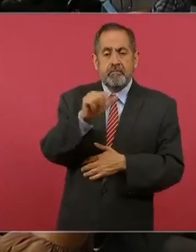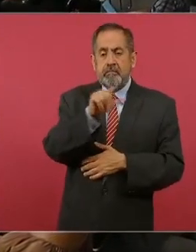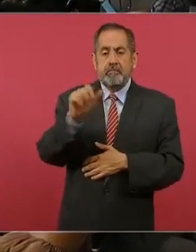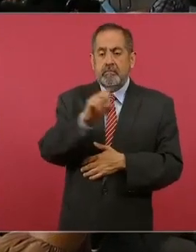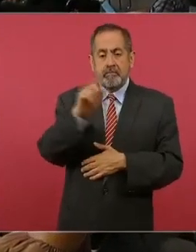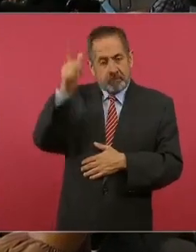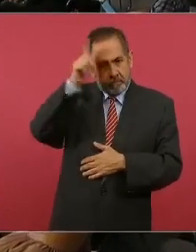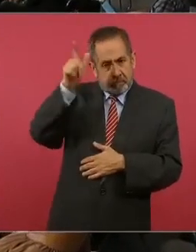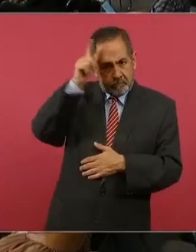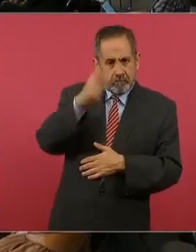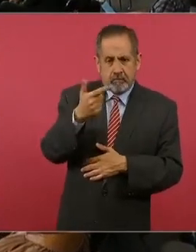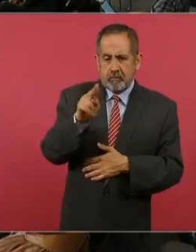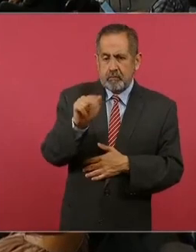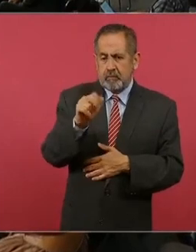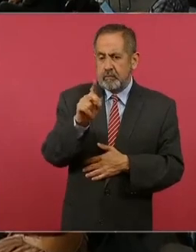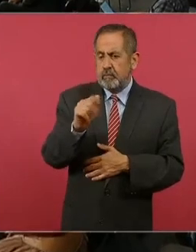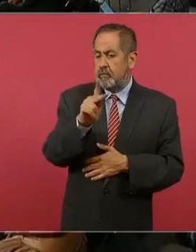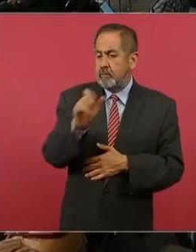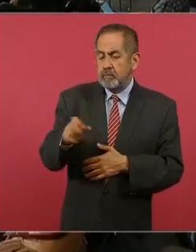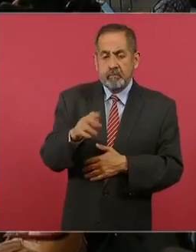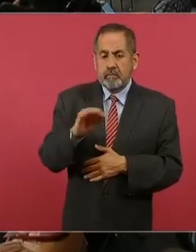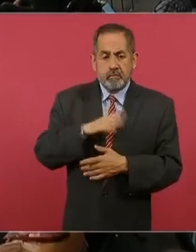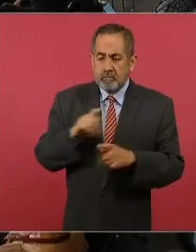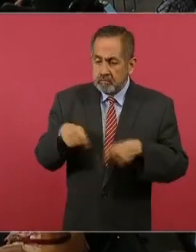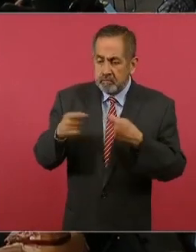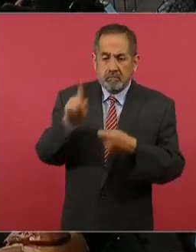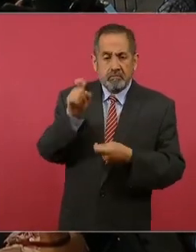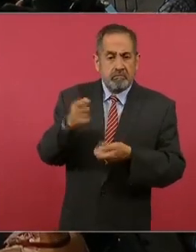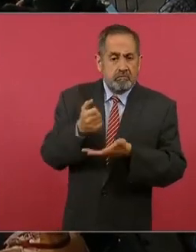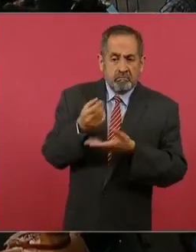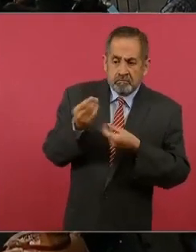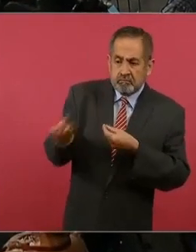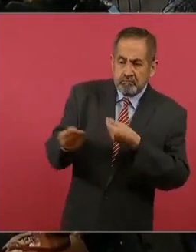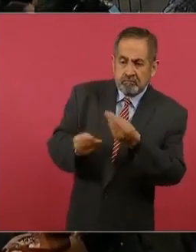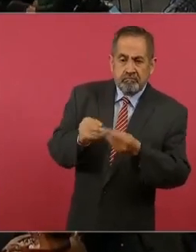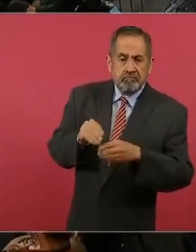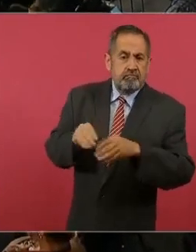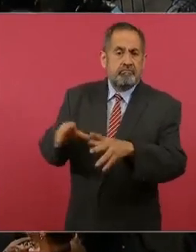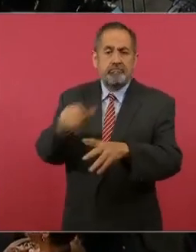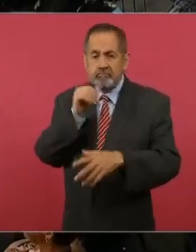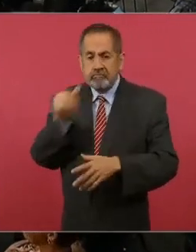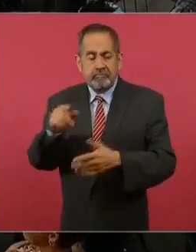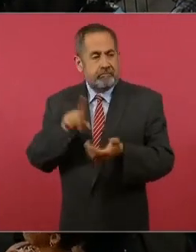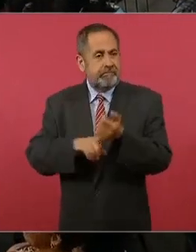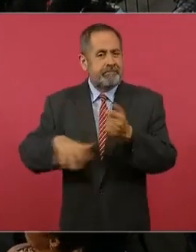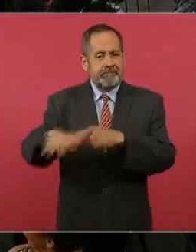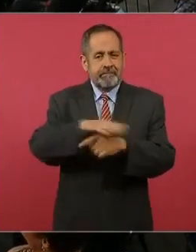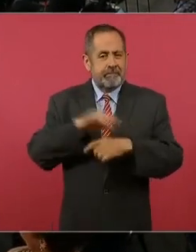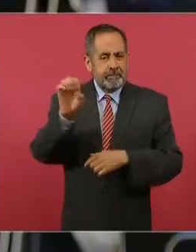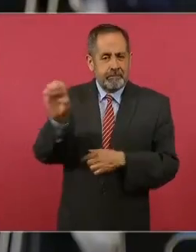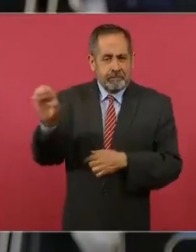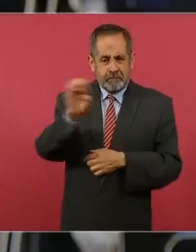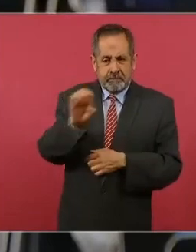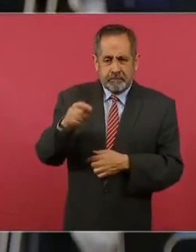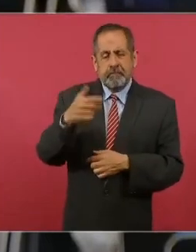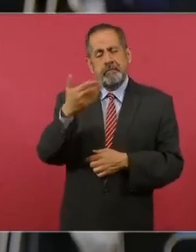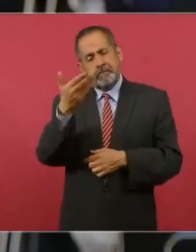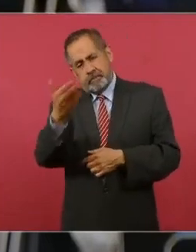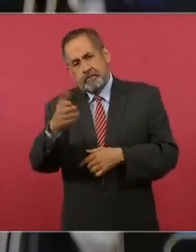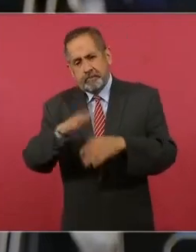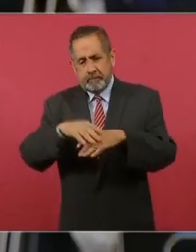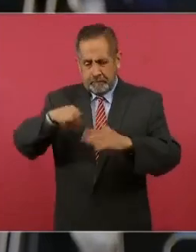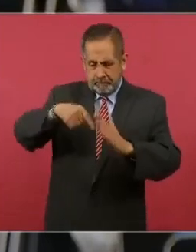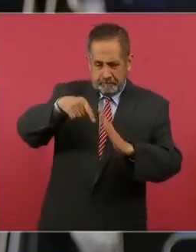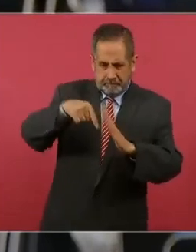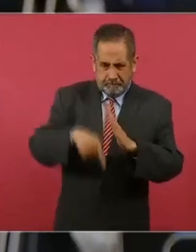pues no ha tenido el abasto del agua y en Ensenada, y los pobladores le solicitan un pozo profundo para